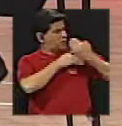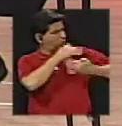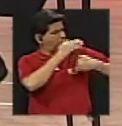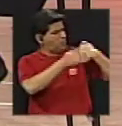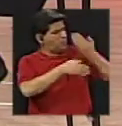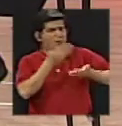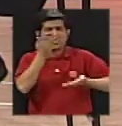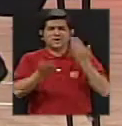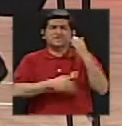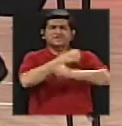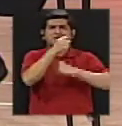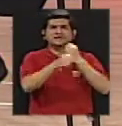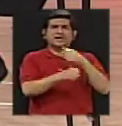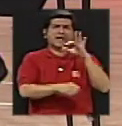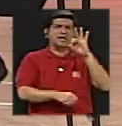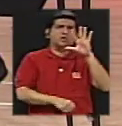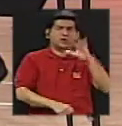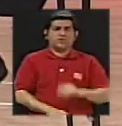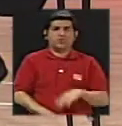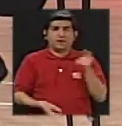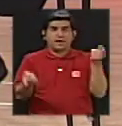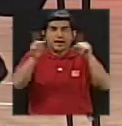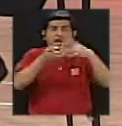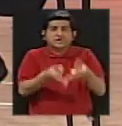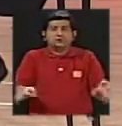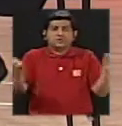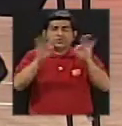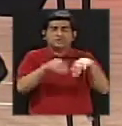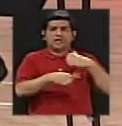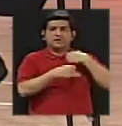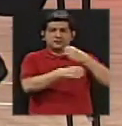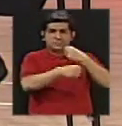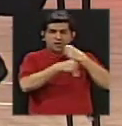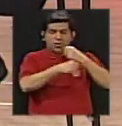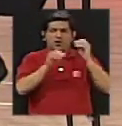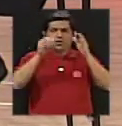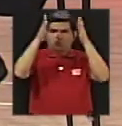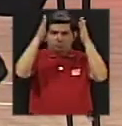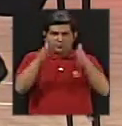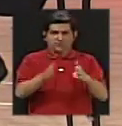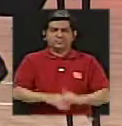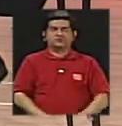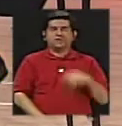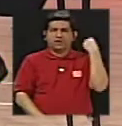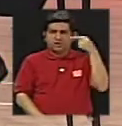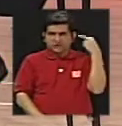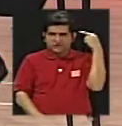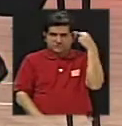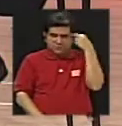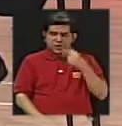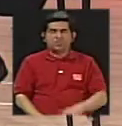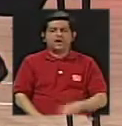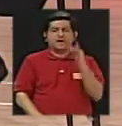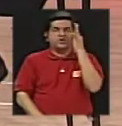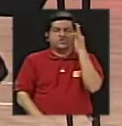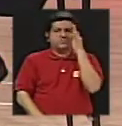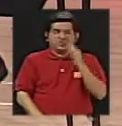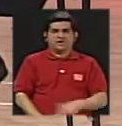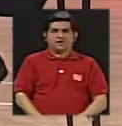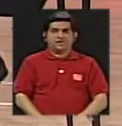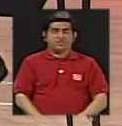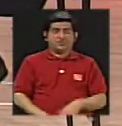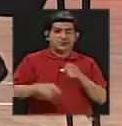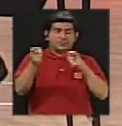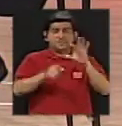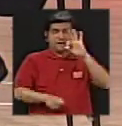lo menos desde el año 95. Ahí hay un hecho fundamental que es la huelga de los maestros en el gobierno de Figueres, que se maneja de